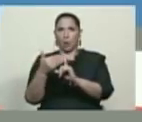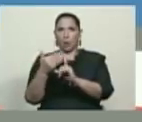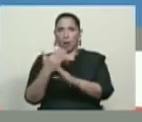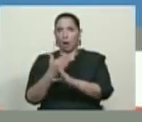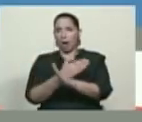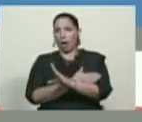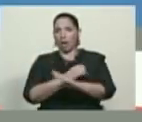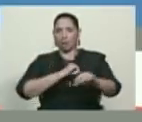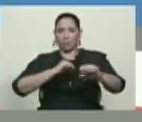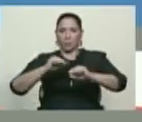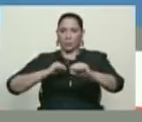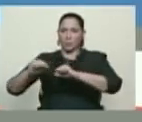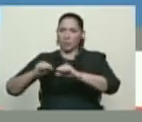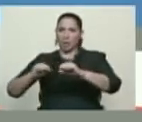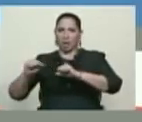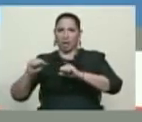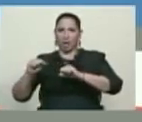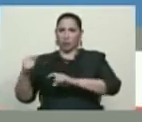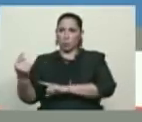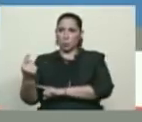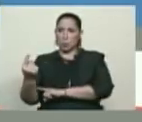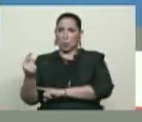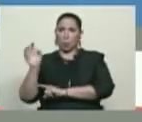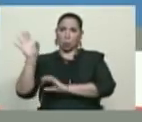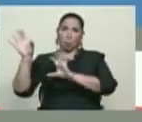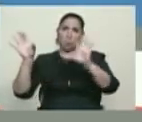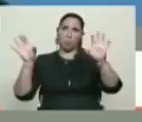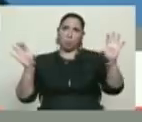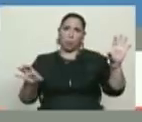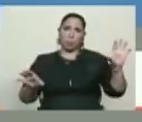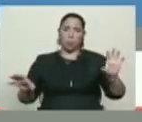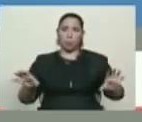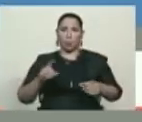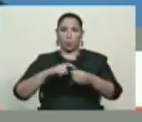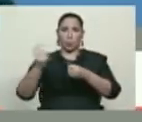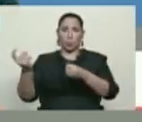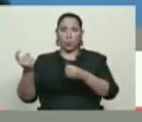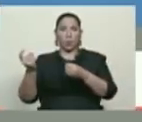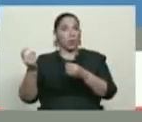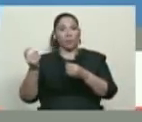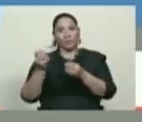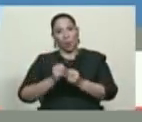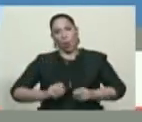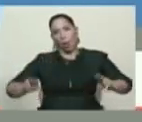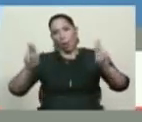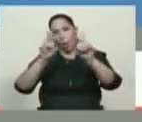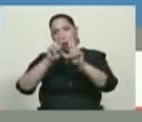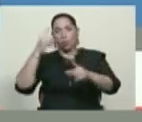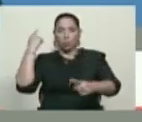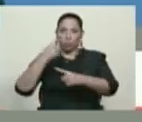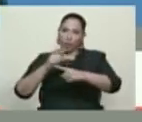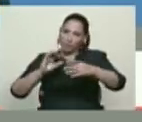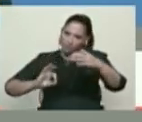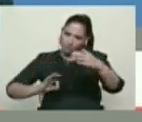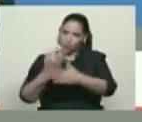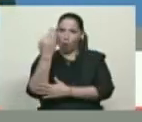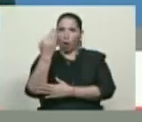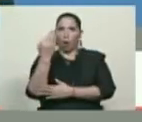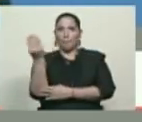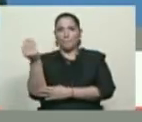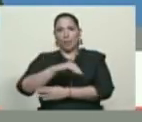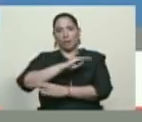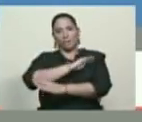acciones unilaterales, bueno, Naciones Unidas tiene que surgir con e insurgir con aún mayor